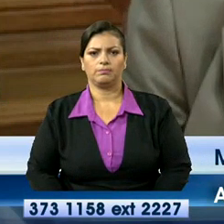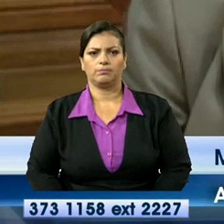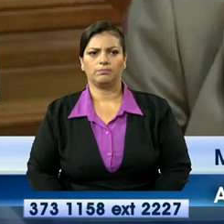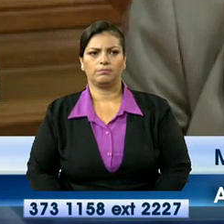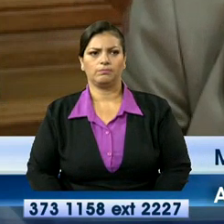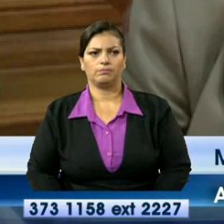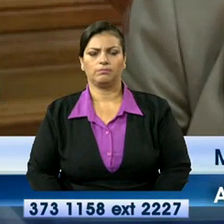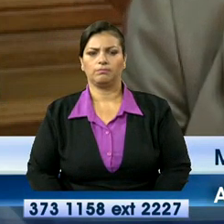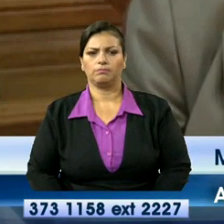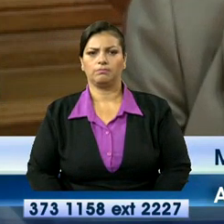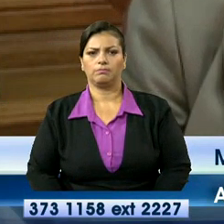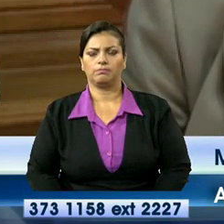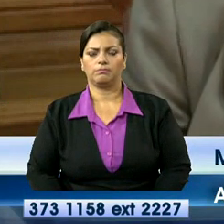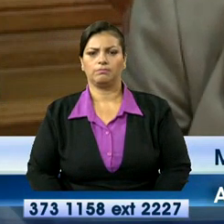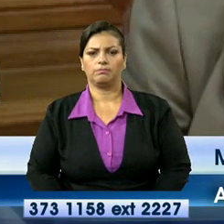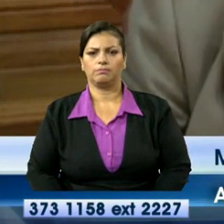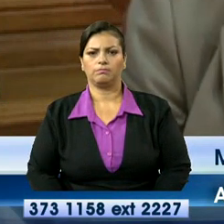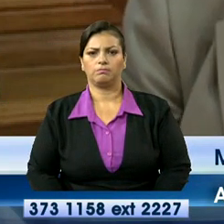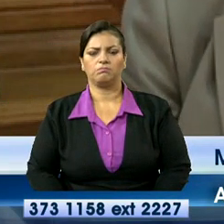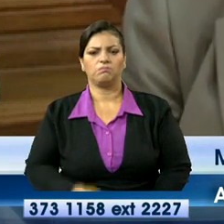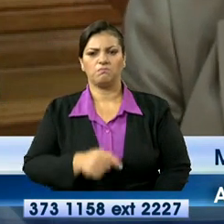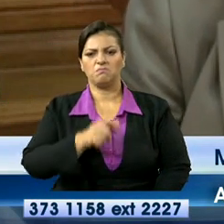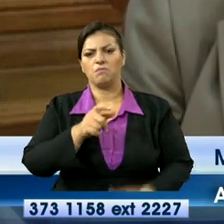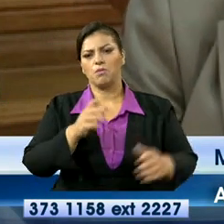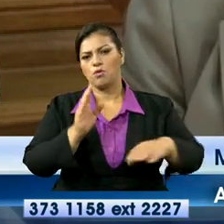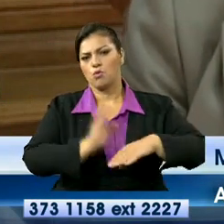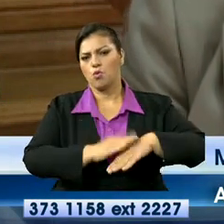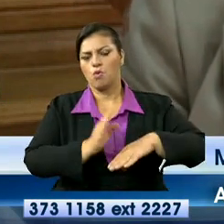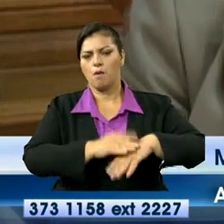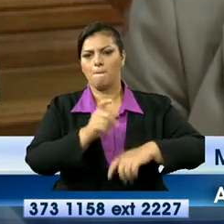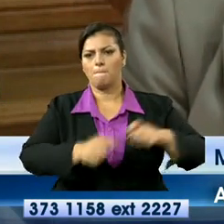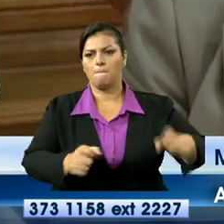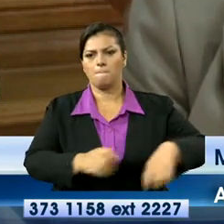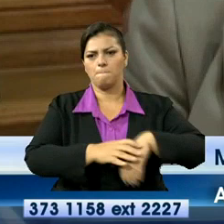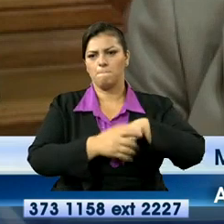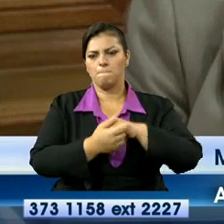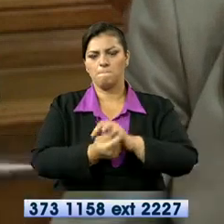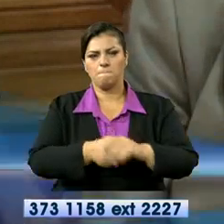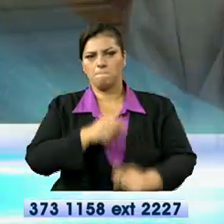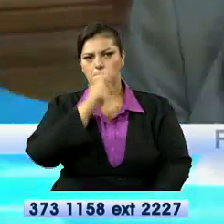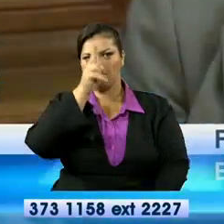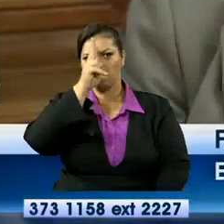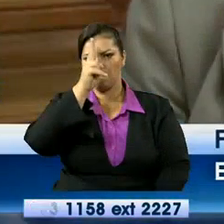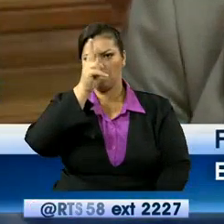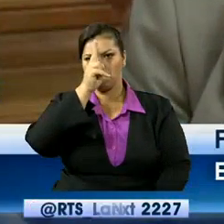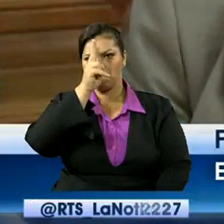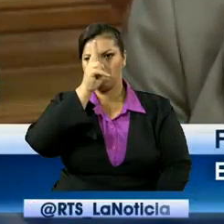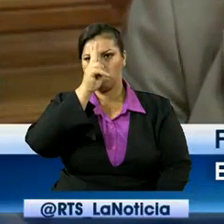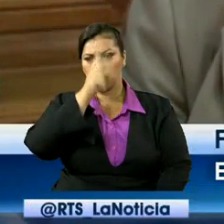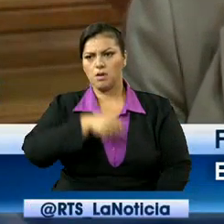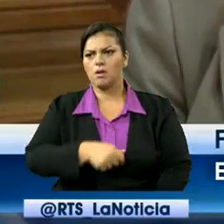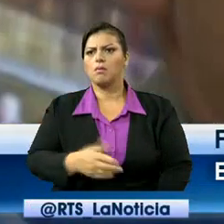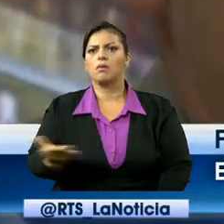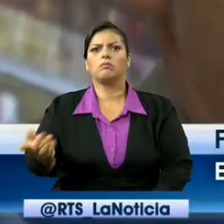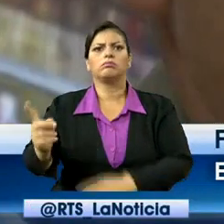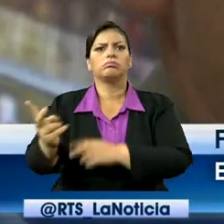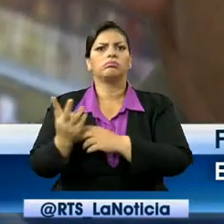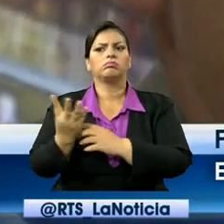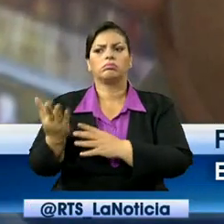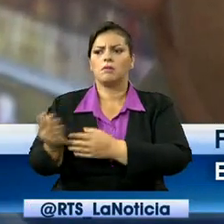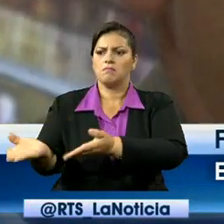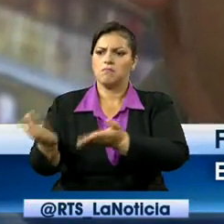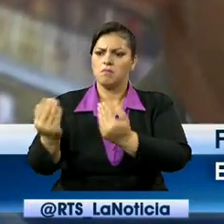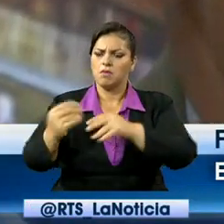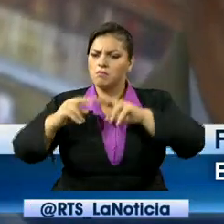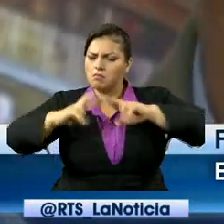informe sesgado, interesado, en donde no se dio la oportunidad a la defensa a ninguno de los investigados. Indicó que los